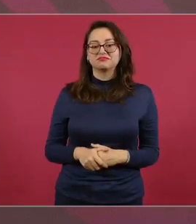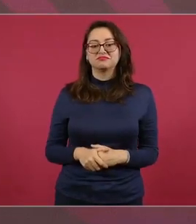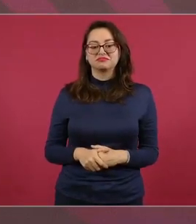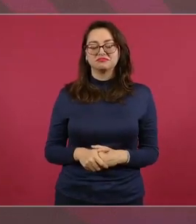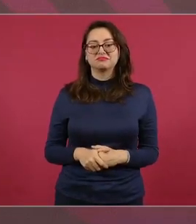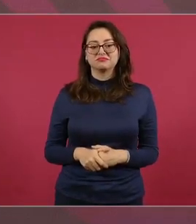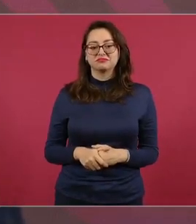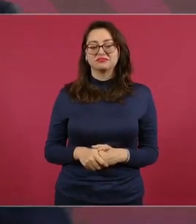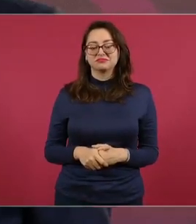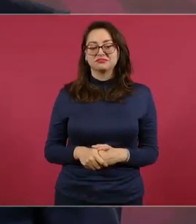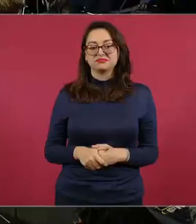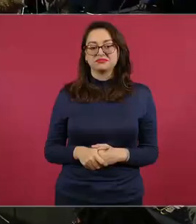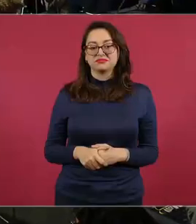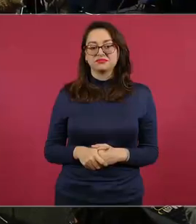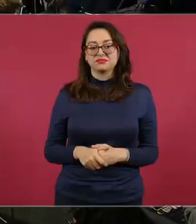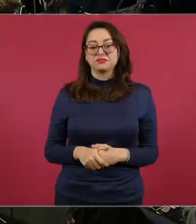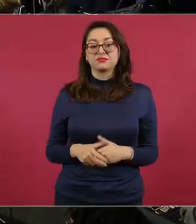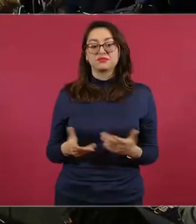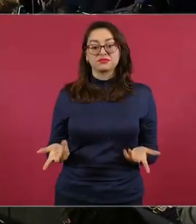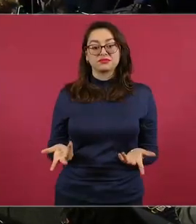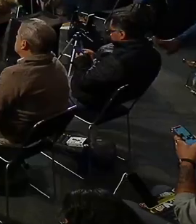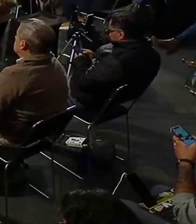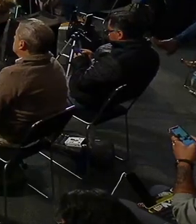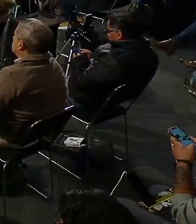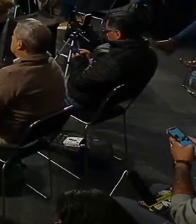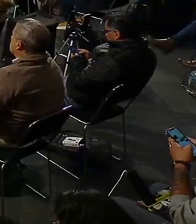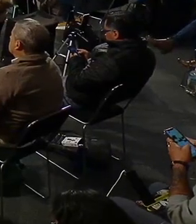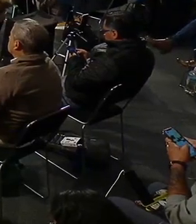sin las auditorías.